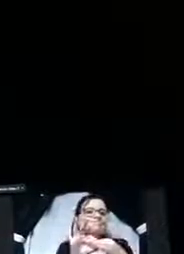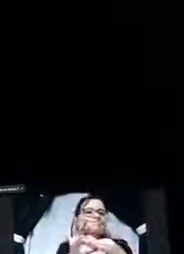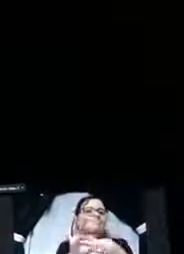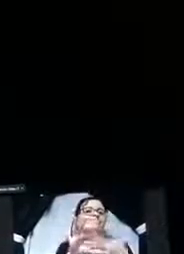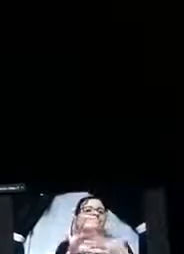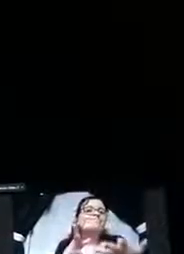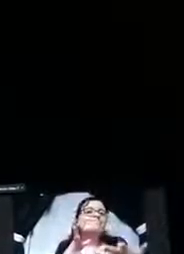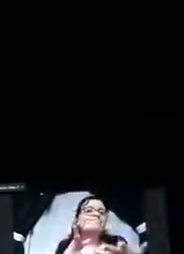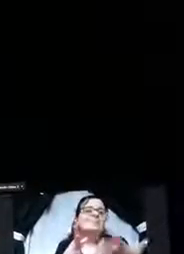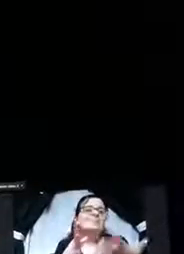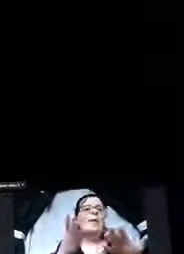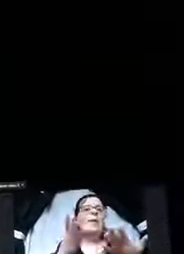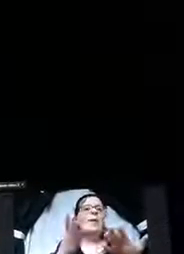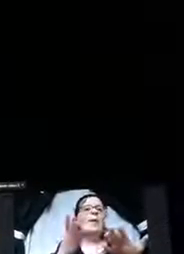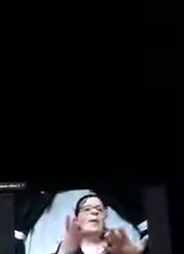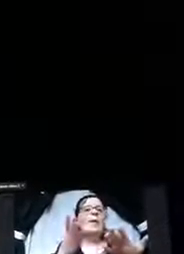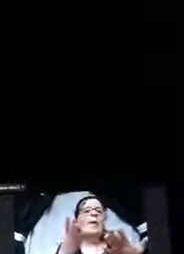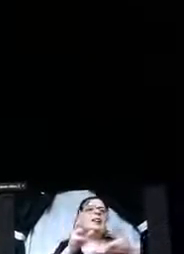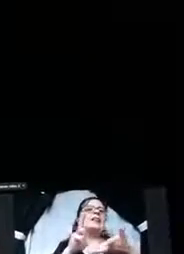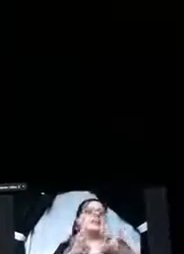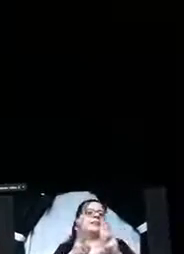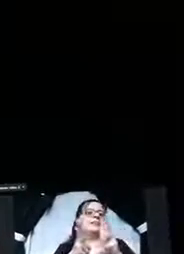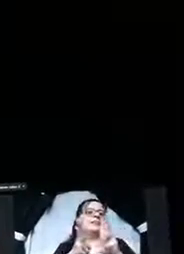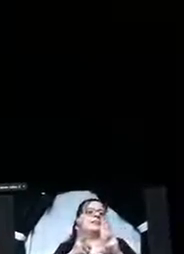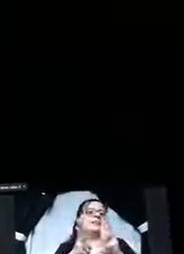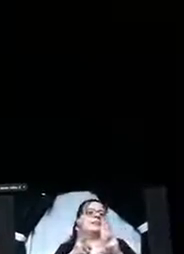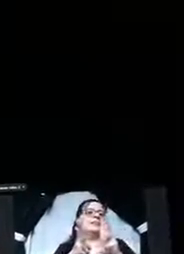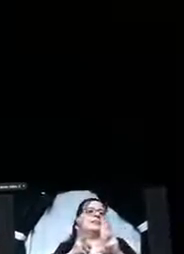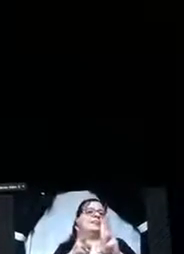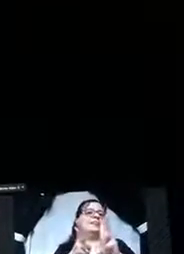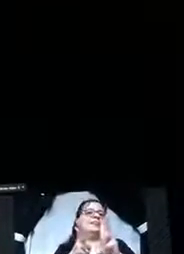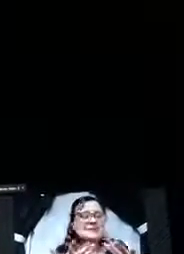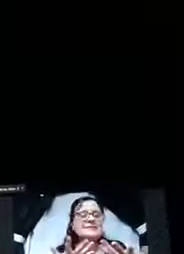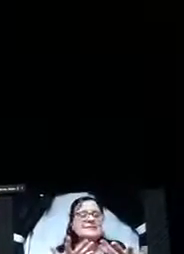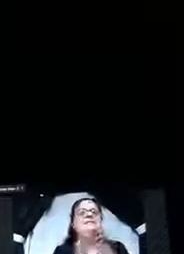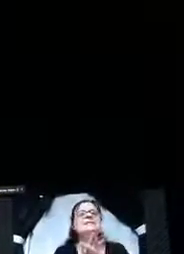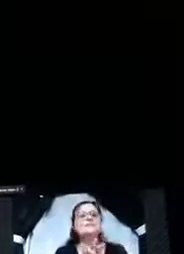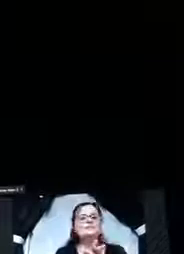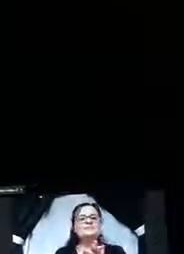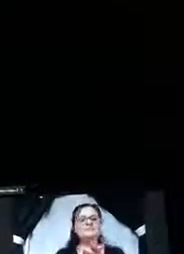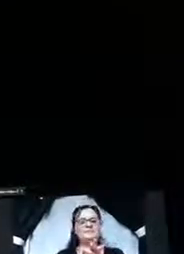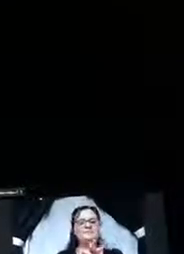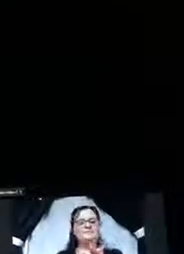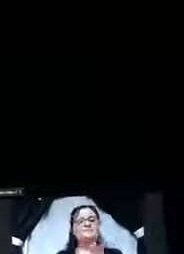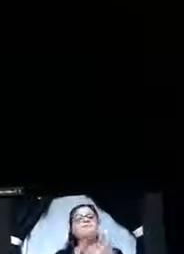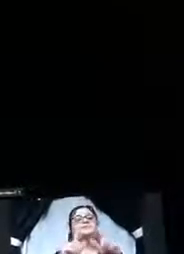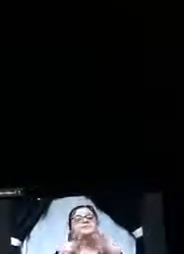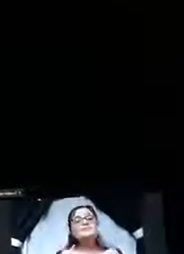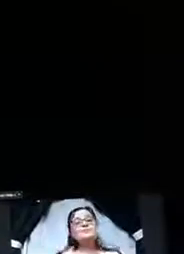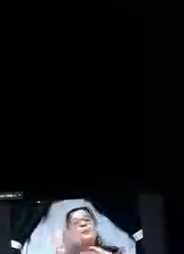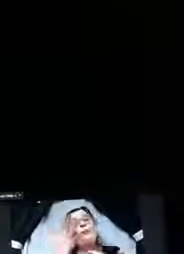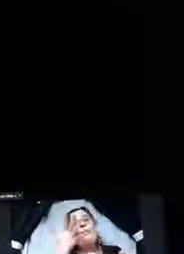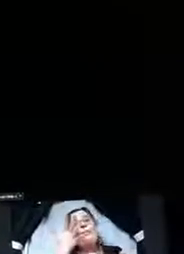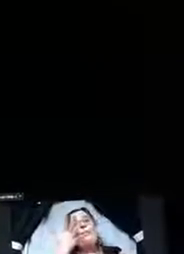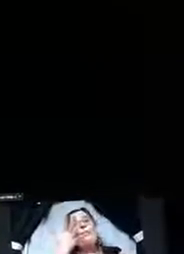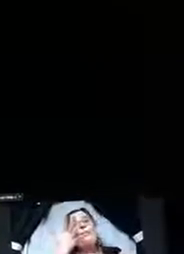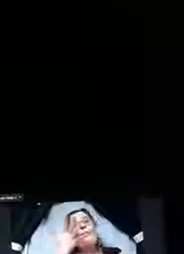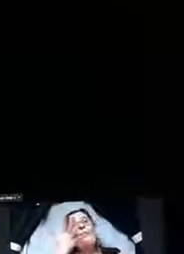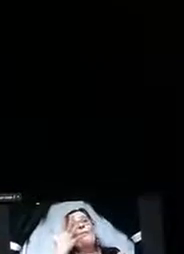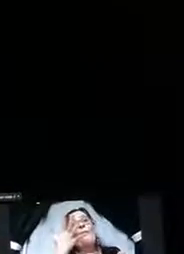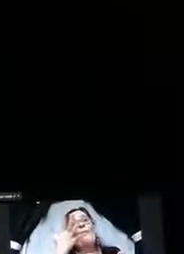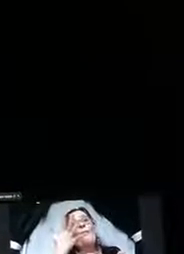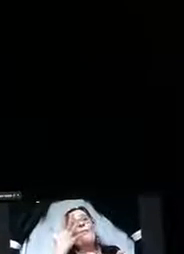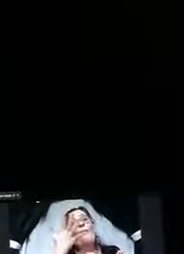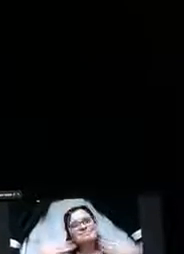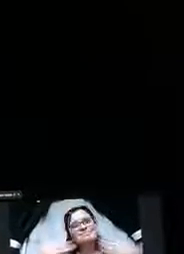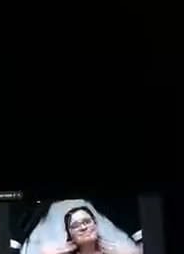intérprete en este contexto. Nos hubiese encantado poder hacerlo en vivo también, digamos, presencial, pero bien, no se preocupen que